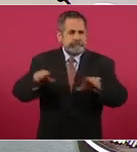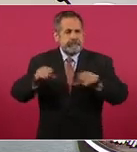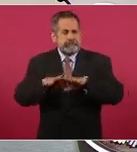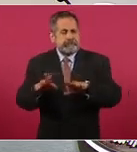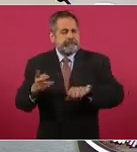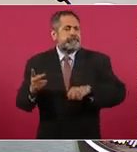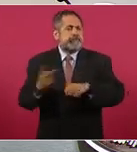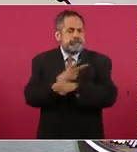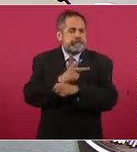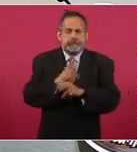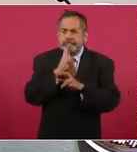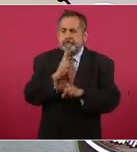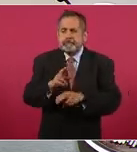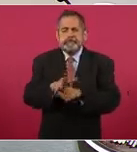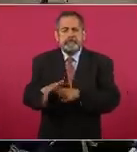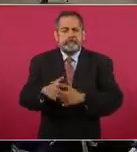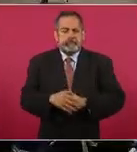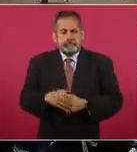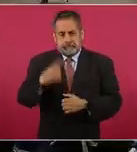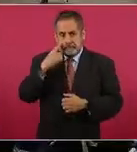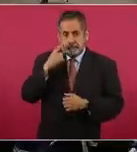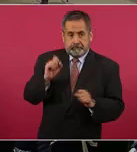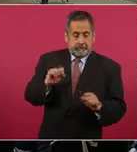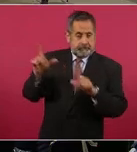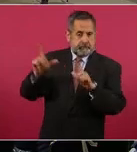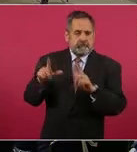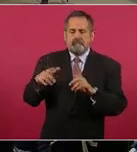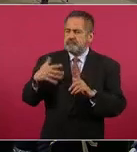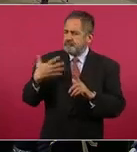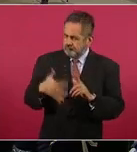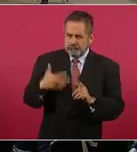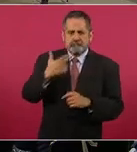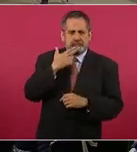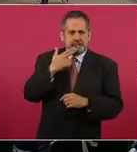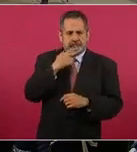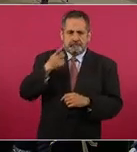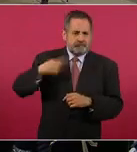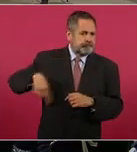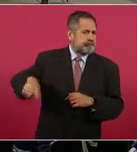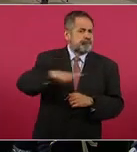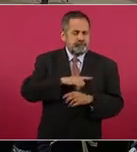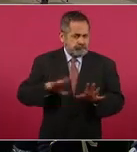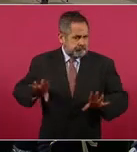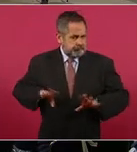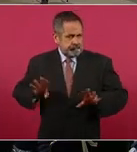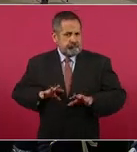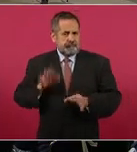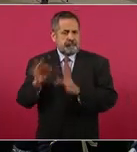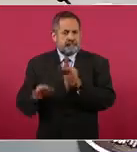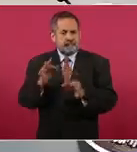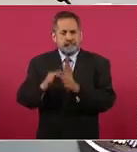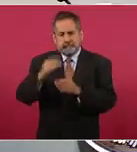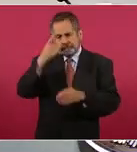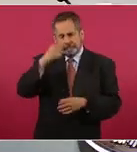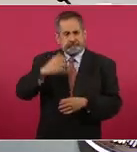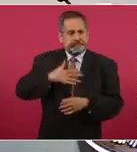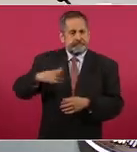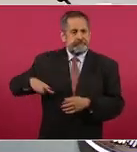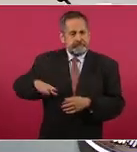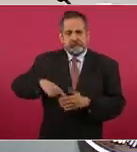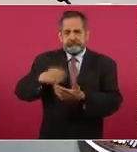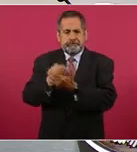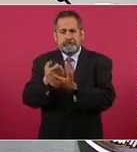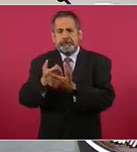nueva transformación? Aquí vemos un apartado del impacto en las finanzas públicas y en la parte